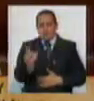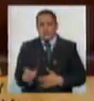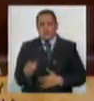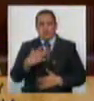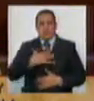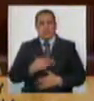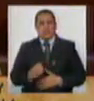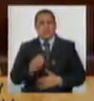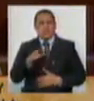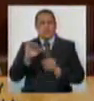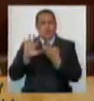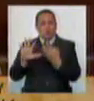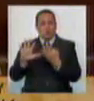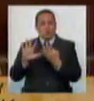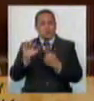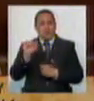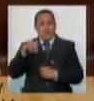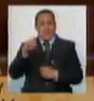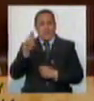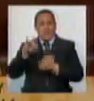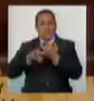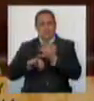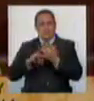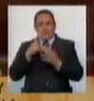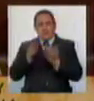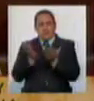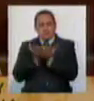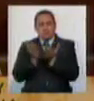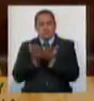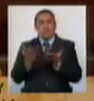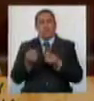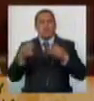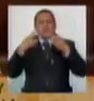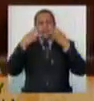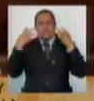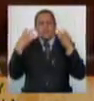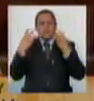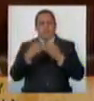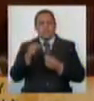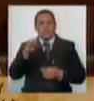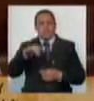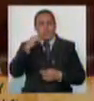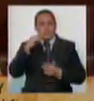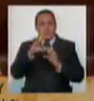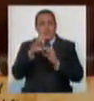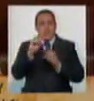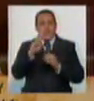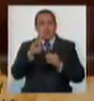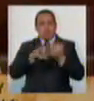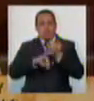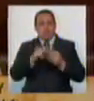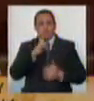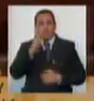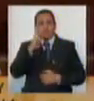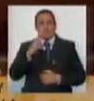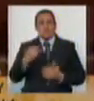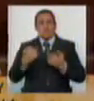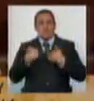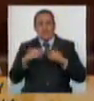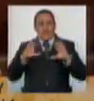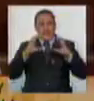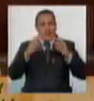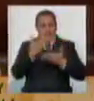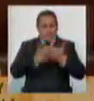8 años, estudia en la Escuela Virgen Dolorosa en San Martín. Milagro, su maestra, cuenta con clases modelo